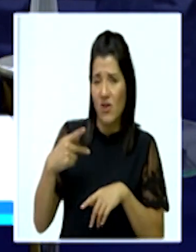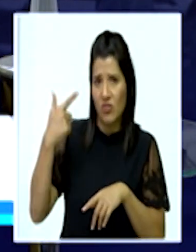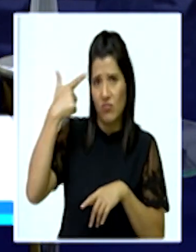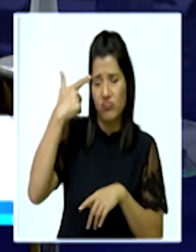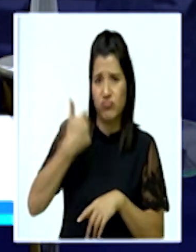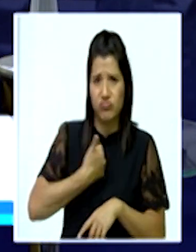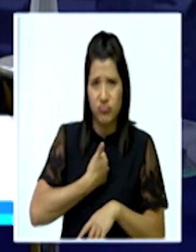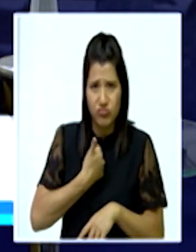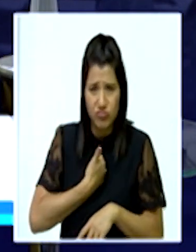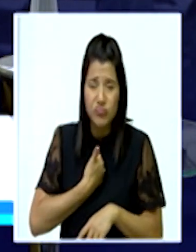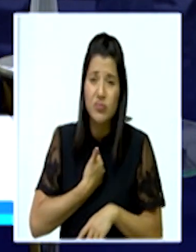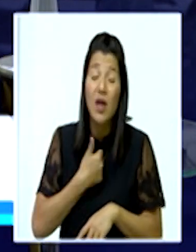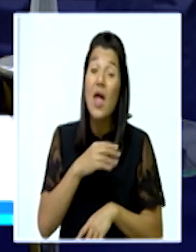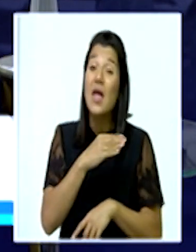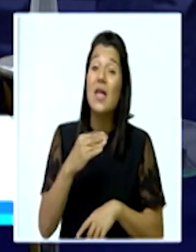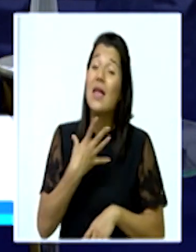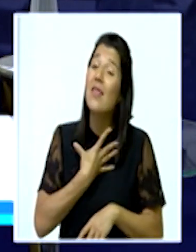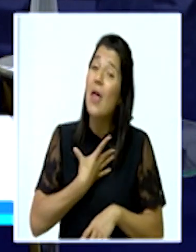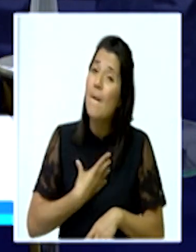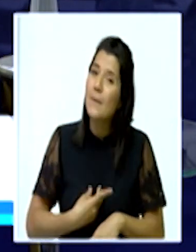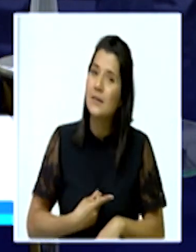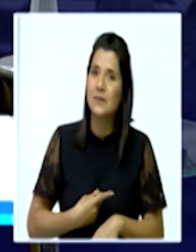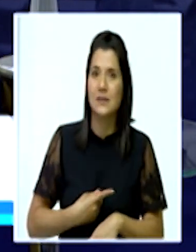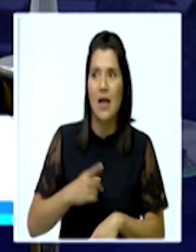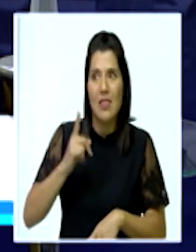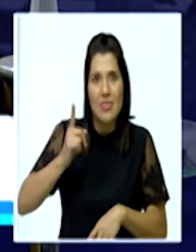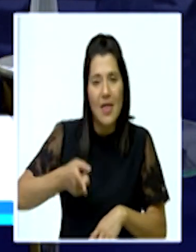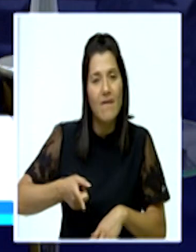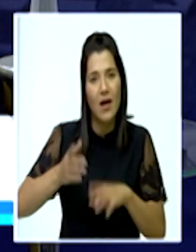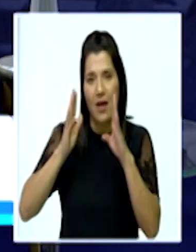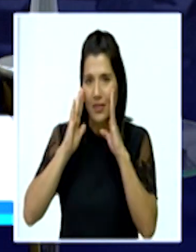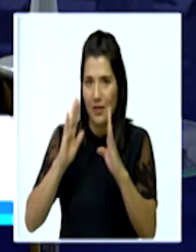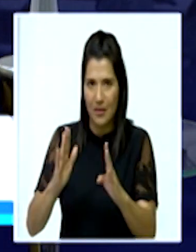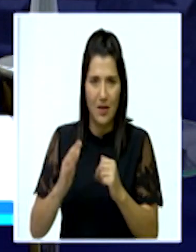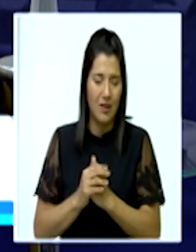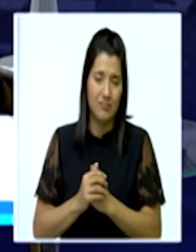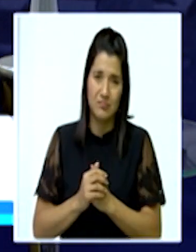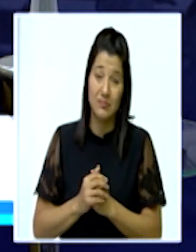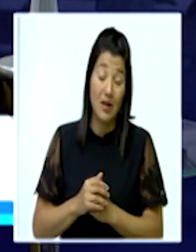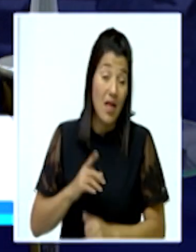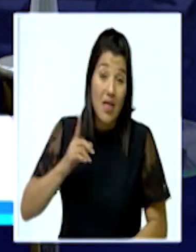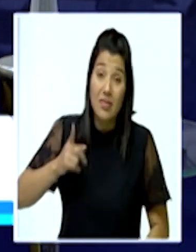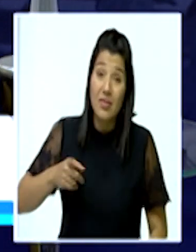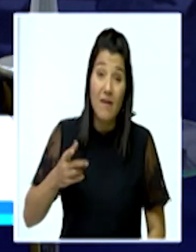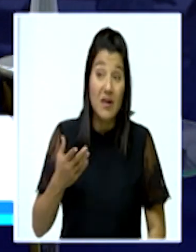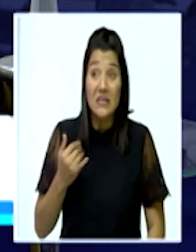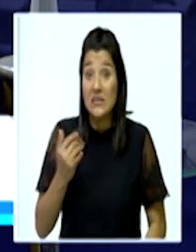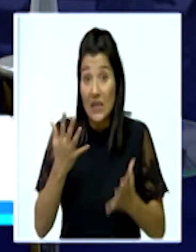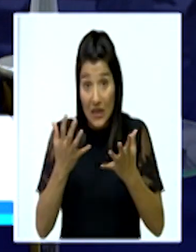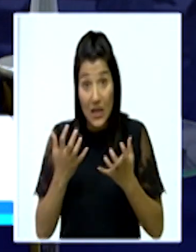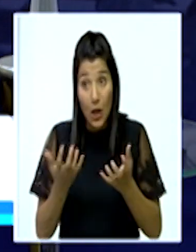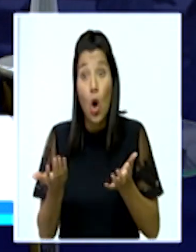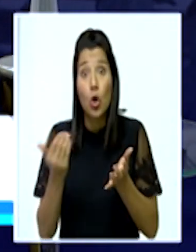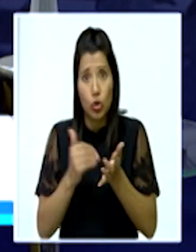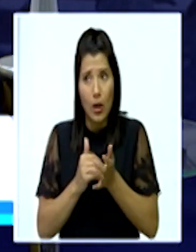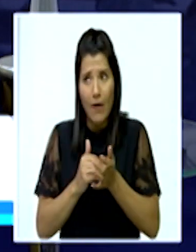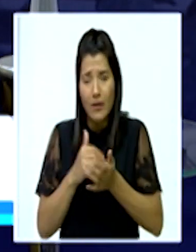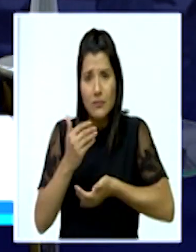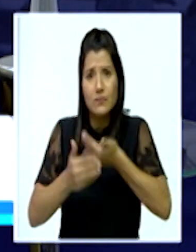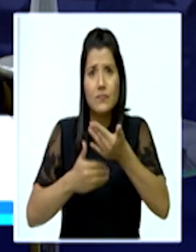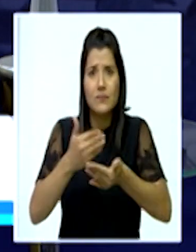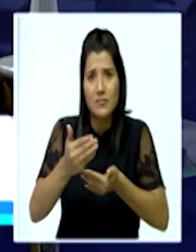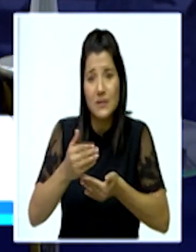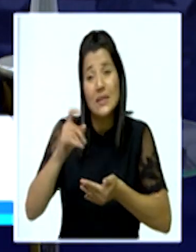veces y la depresión tiene que tratarla. Ahí necesariamente va a tener que, pues si quiere volver a funcionar, tiene que ayudarse